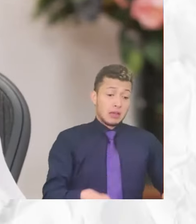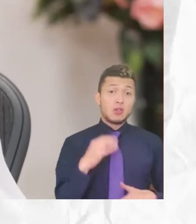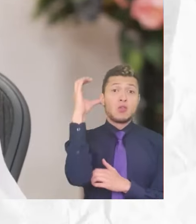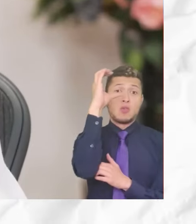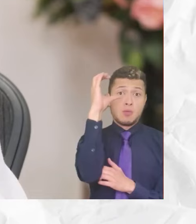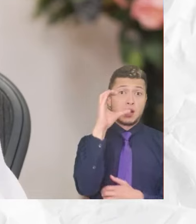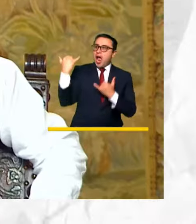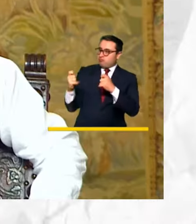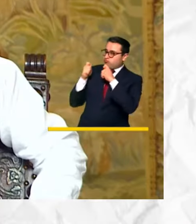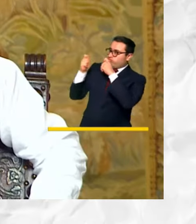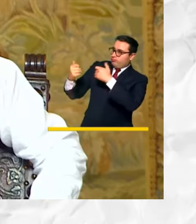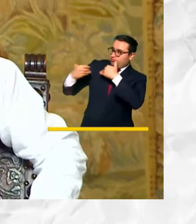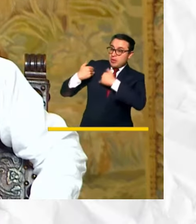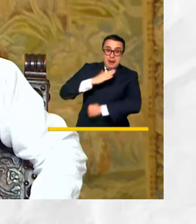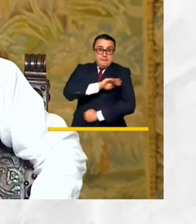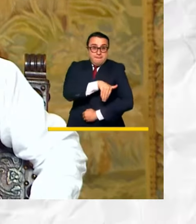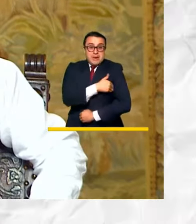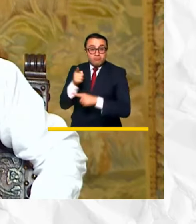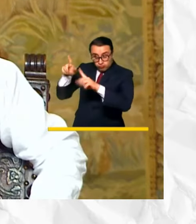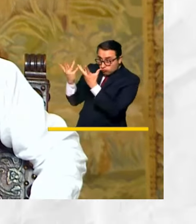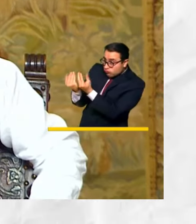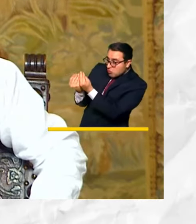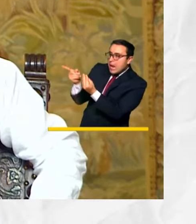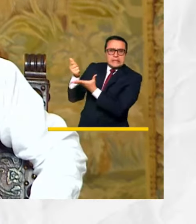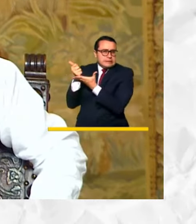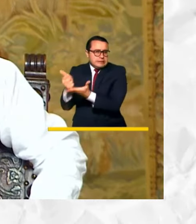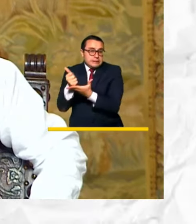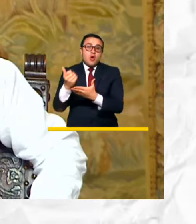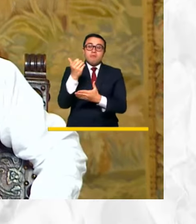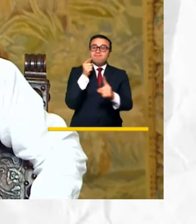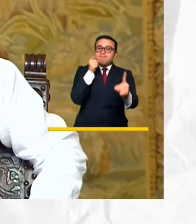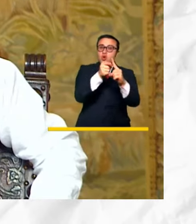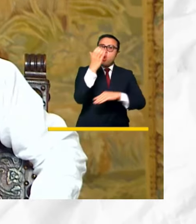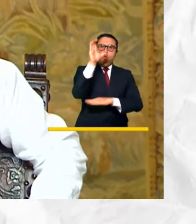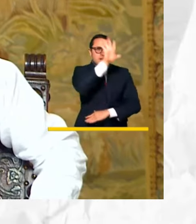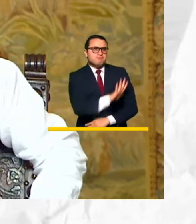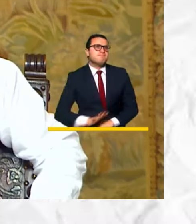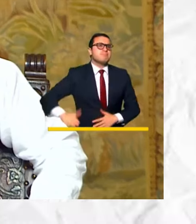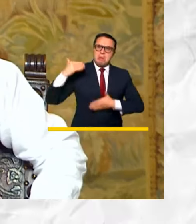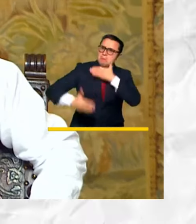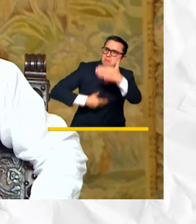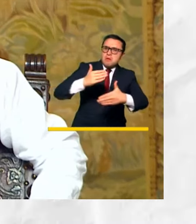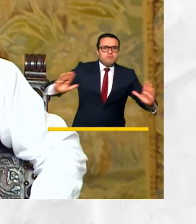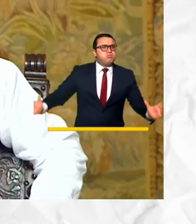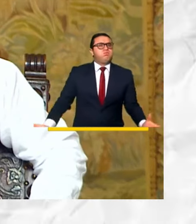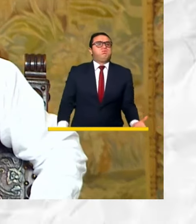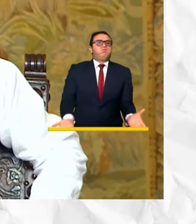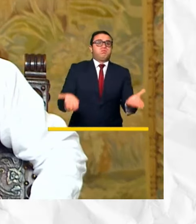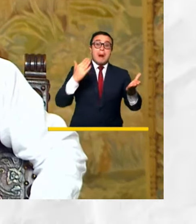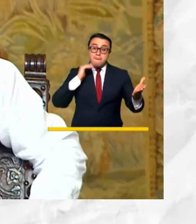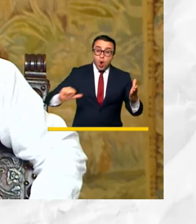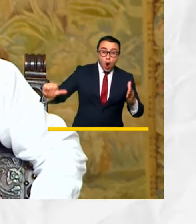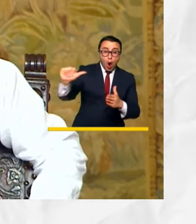minister igualdad Colombia avanzará considerablemente en cuanto a la protección de las mujeres contra la